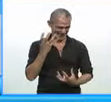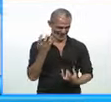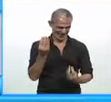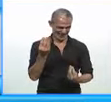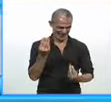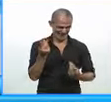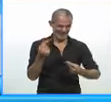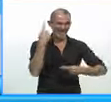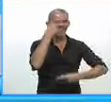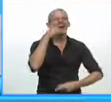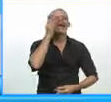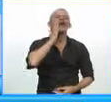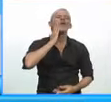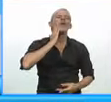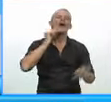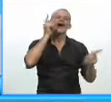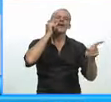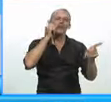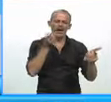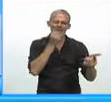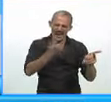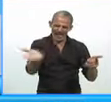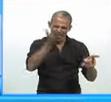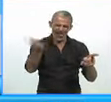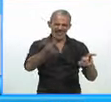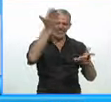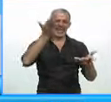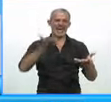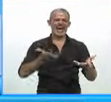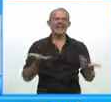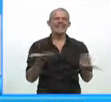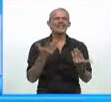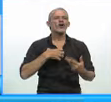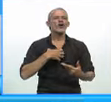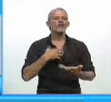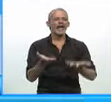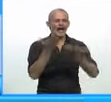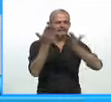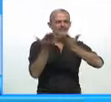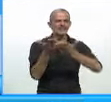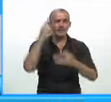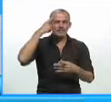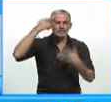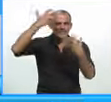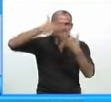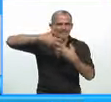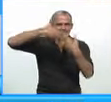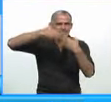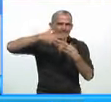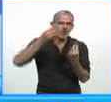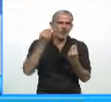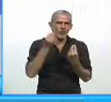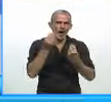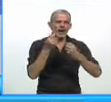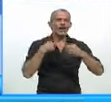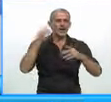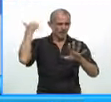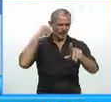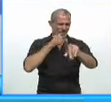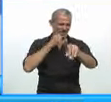si mira la cara de bueno que tiene Santi, no le va a decir nada a esta altura. Tenés que, ¿sabés qué? Mira, yo te está pensando, está pensando mucho. Yo a mi viejo le